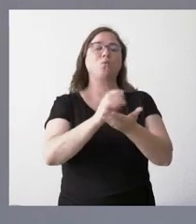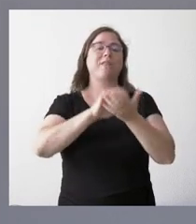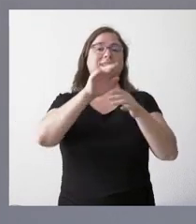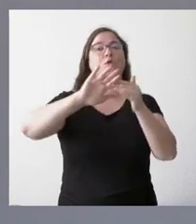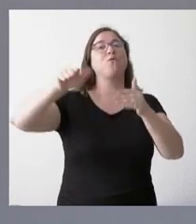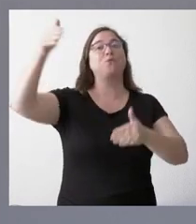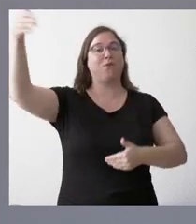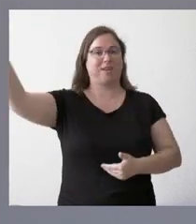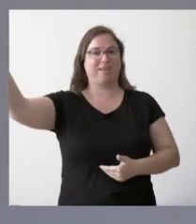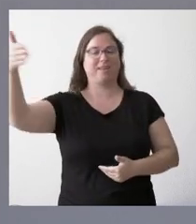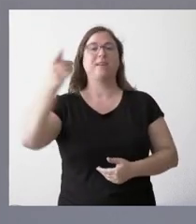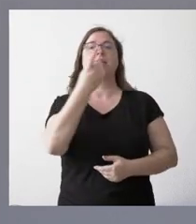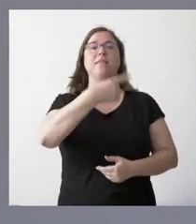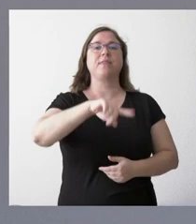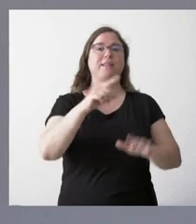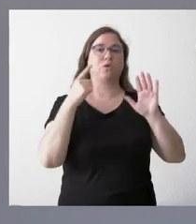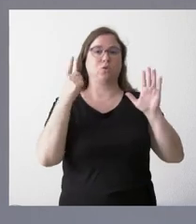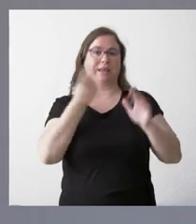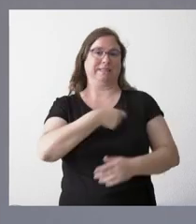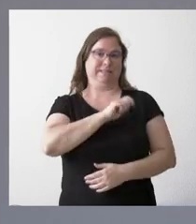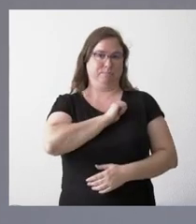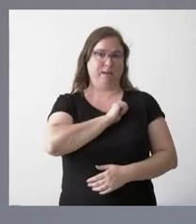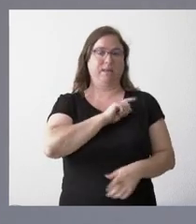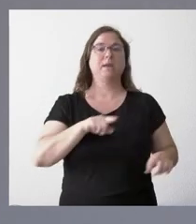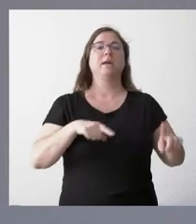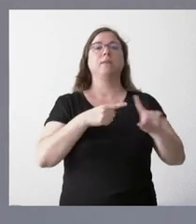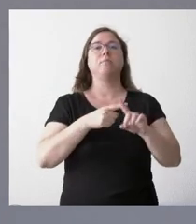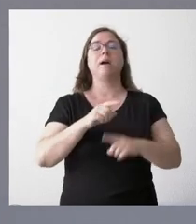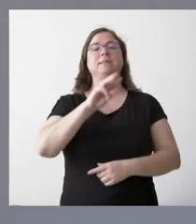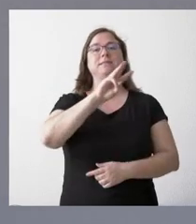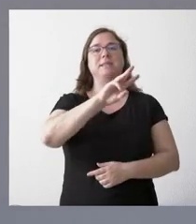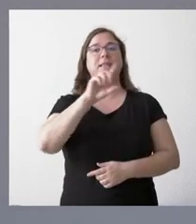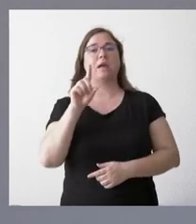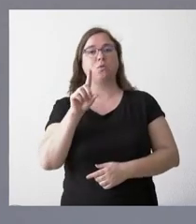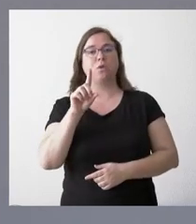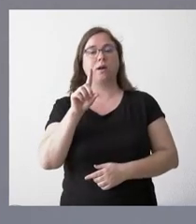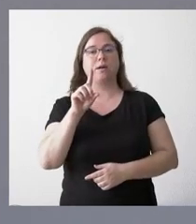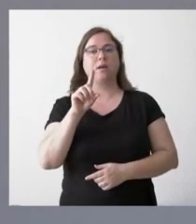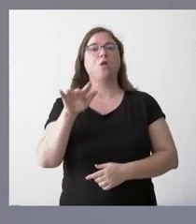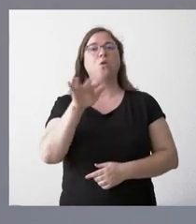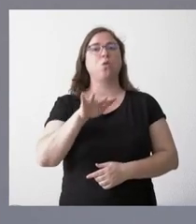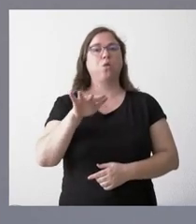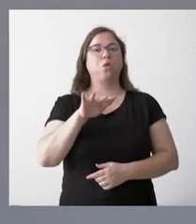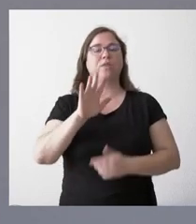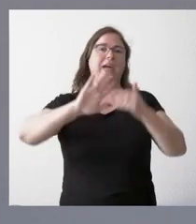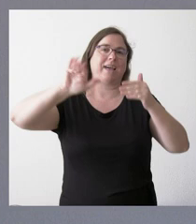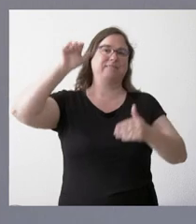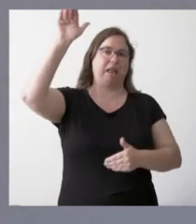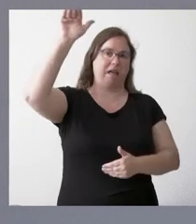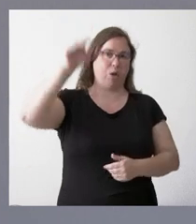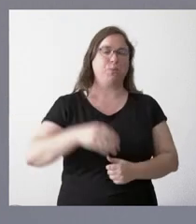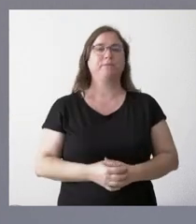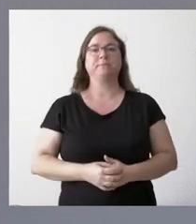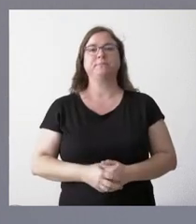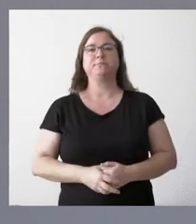exterior, 106 domiciliadas en España y 31 domiciliadas en el extranjero. Por